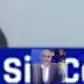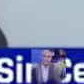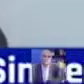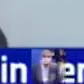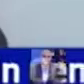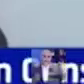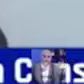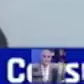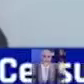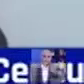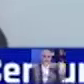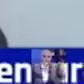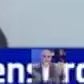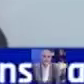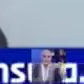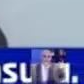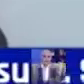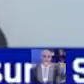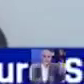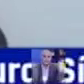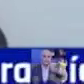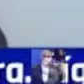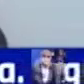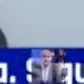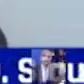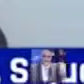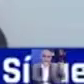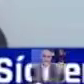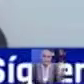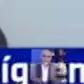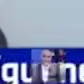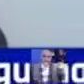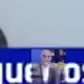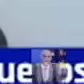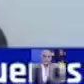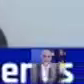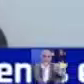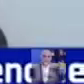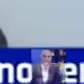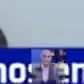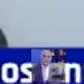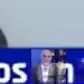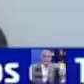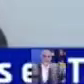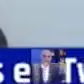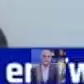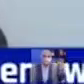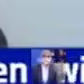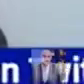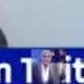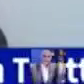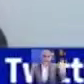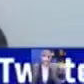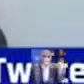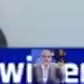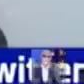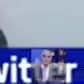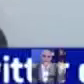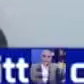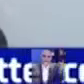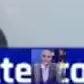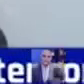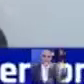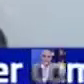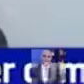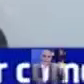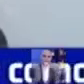con estos empresarios. Sabemos que fue una charla frontal, como siempre ha sido, pero será la mar de interesante